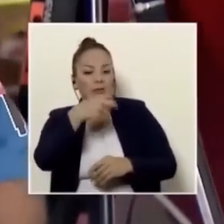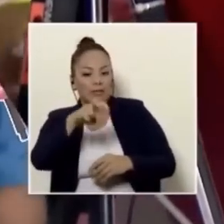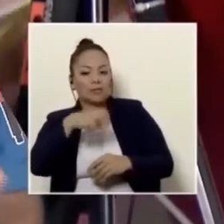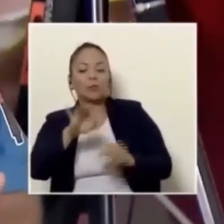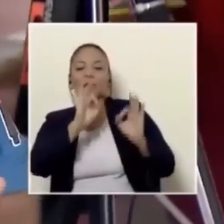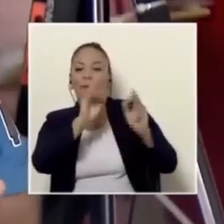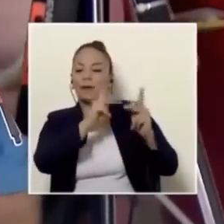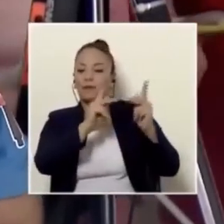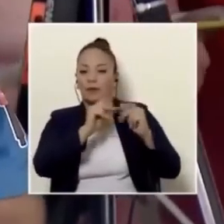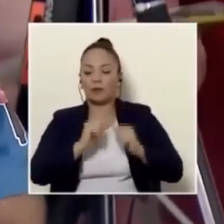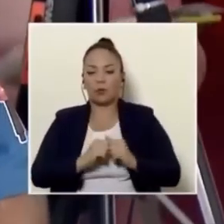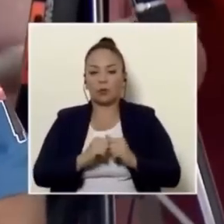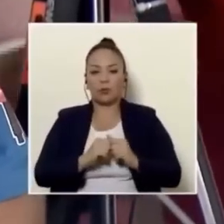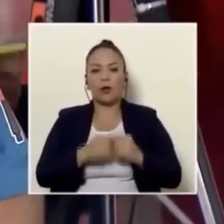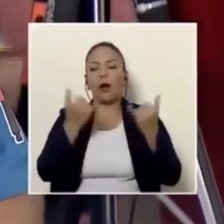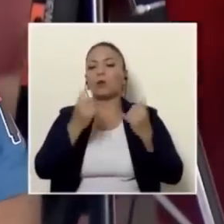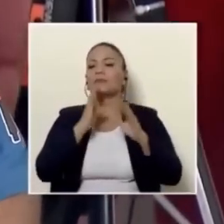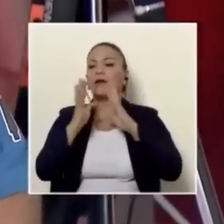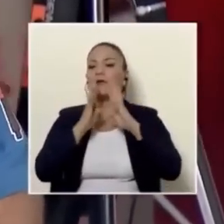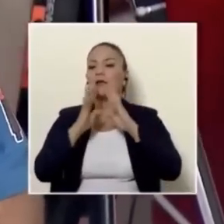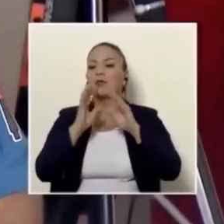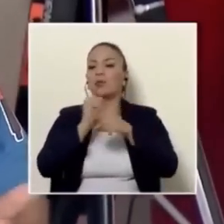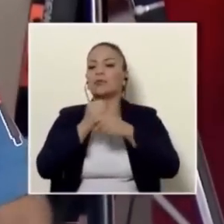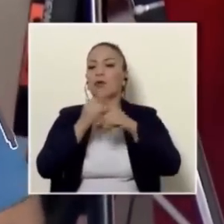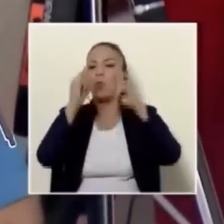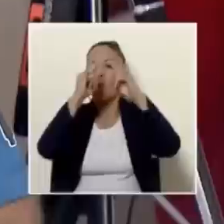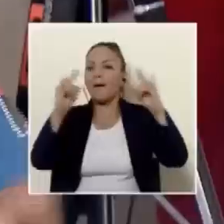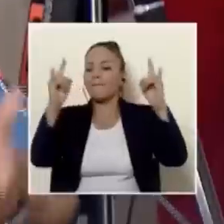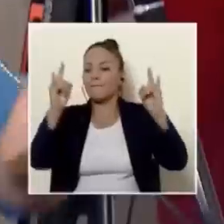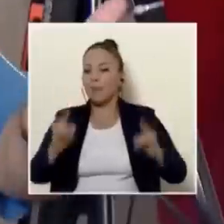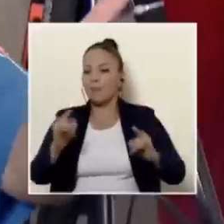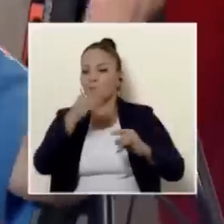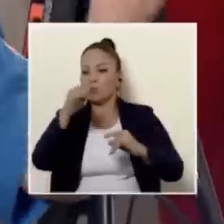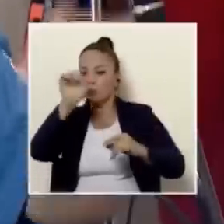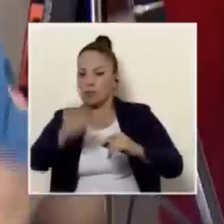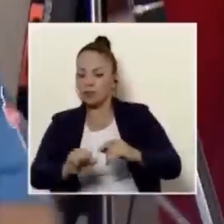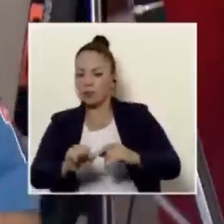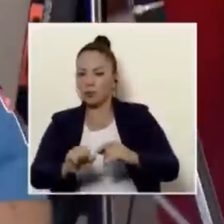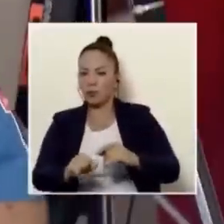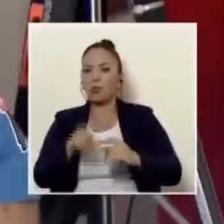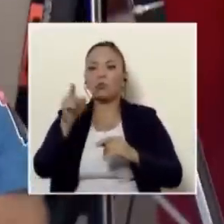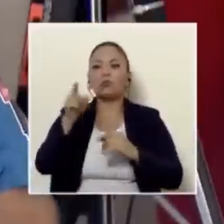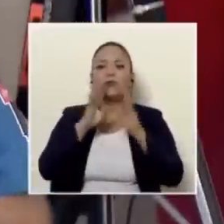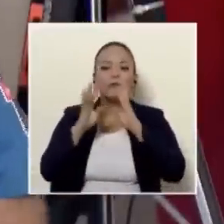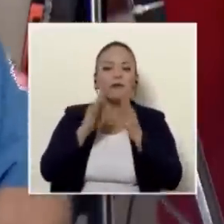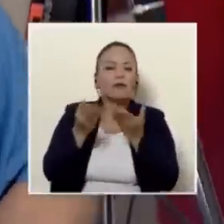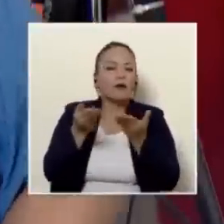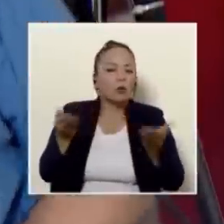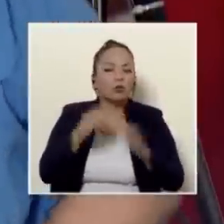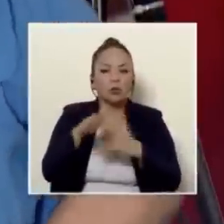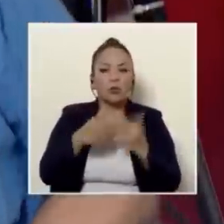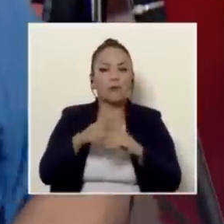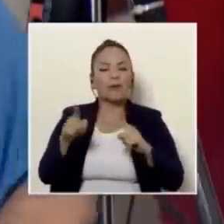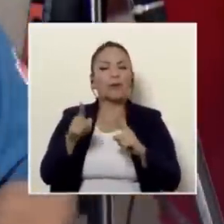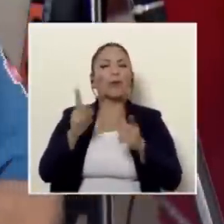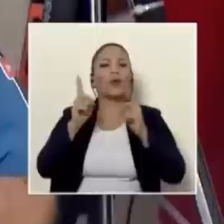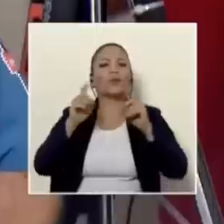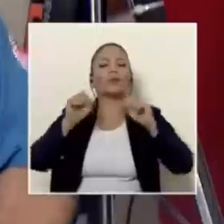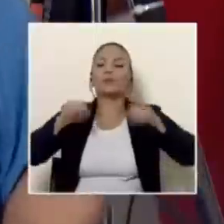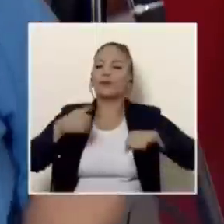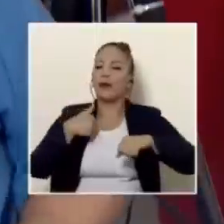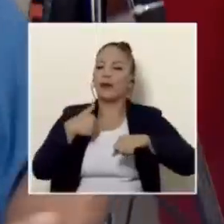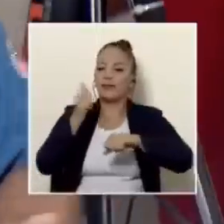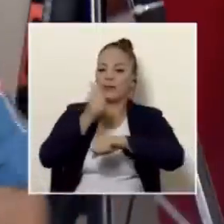Rodrigo. Ahora hablaban de un campamento en zona sur. Hay posibilidades, usted hablaba de recursos y todo, pero ¿qué posibilidades hay de